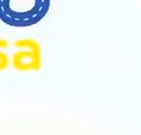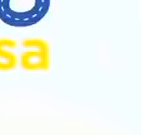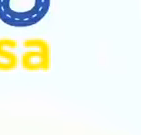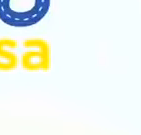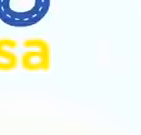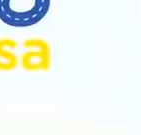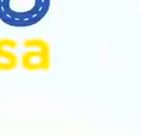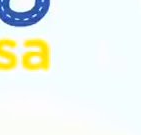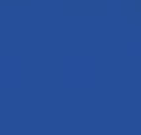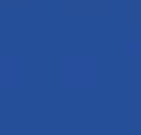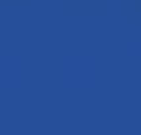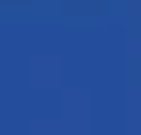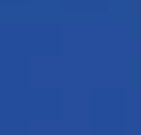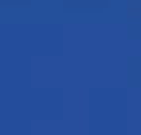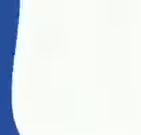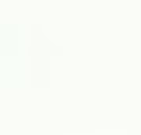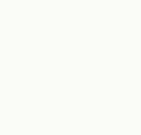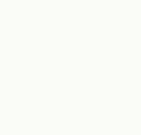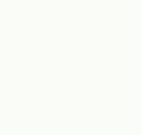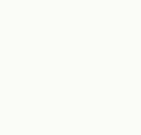Aprendo en Casa.